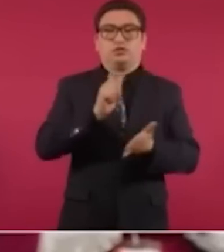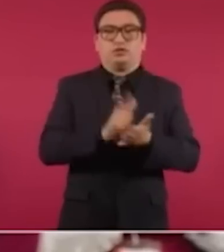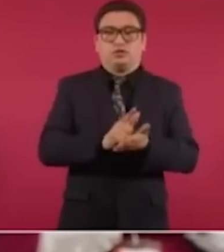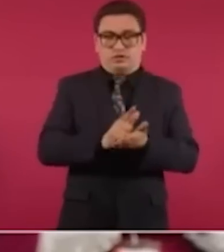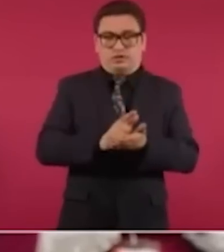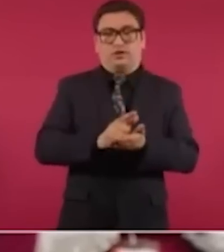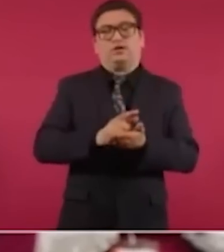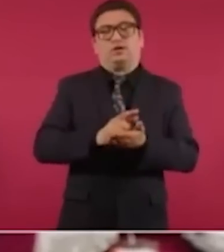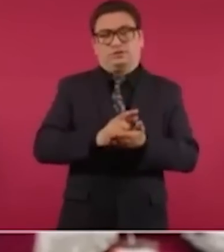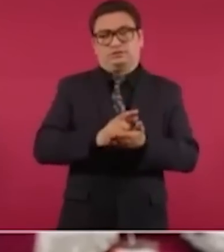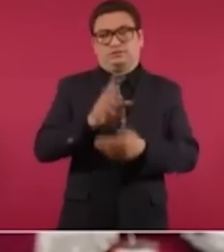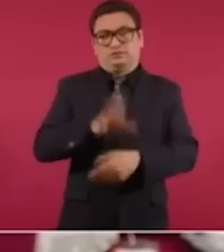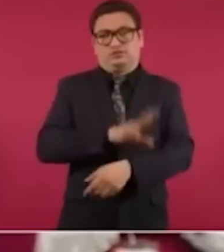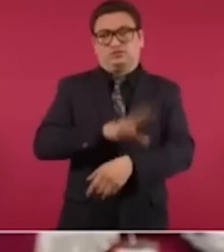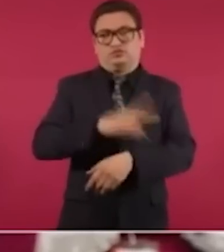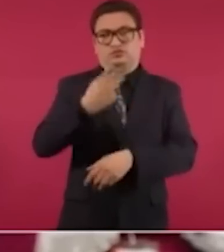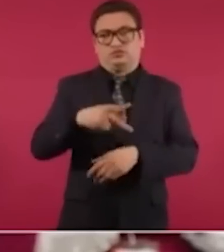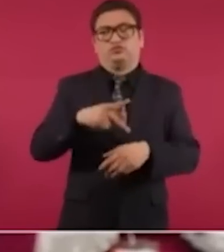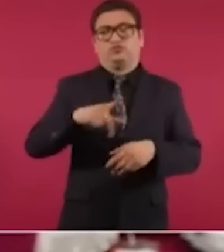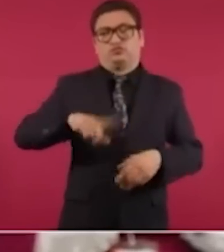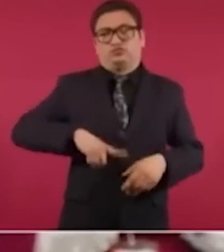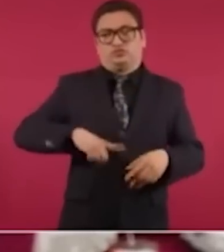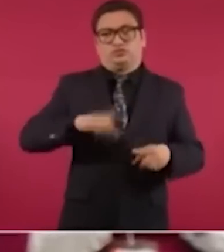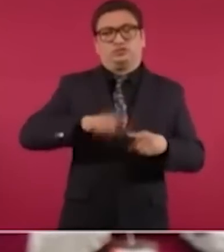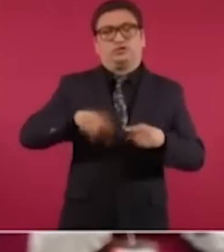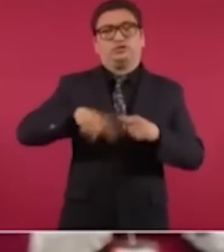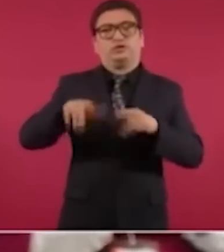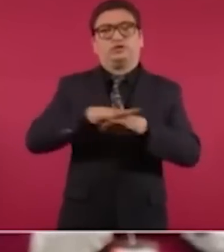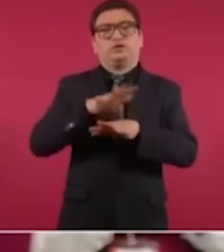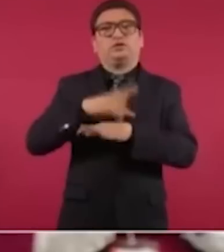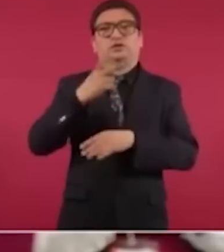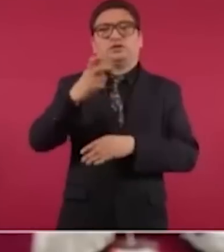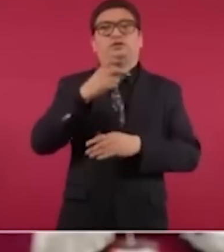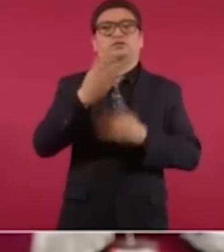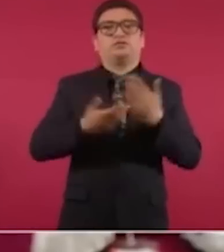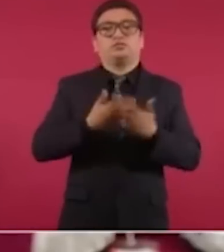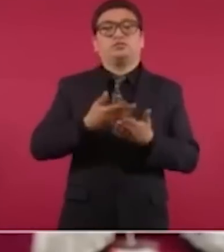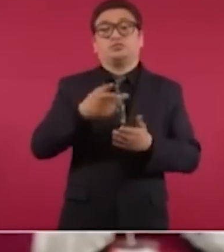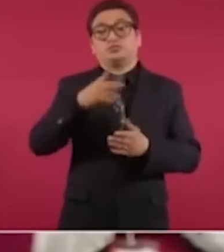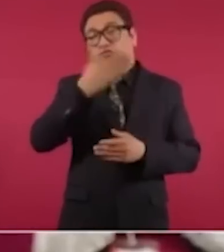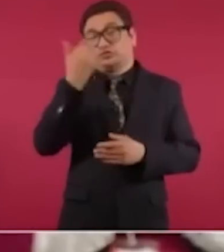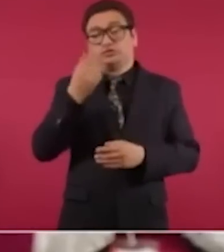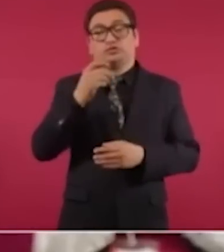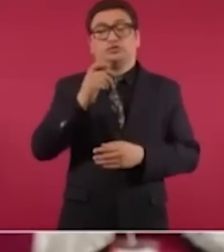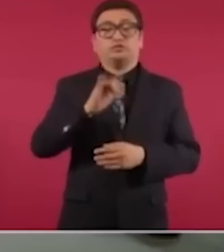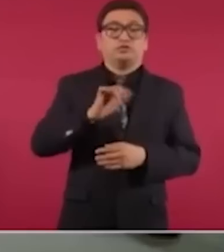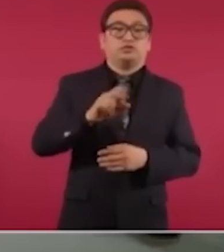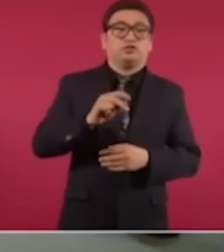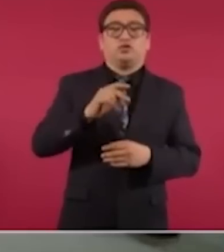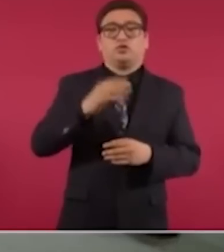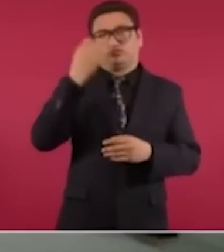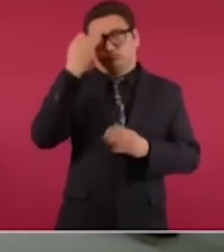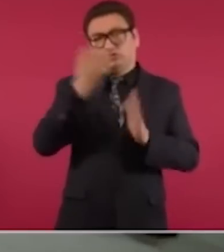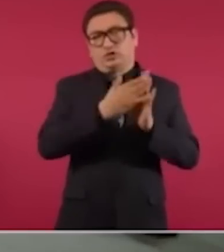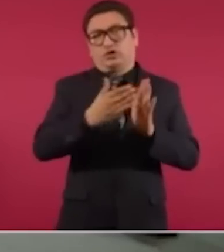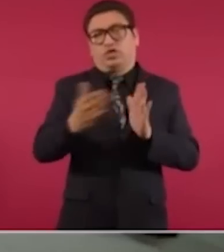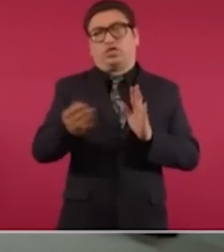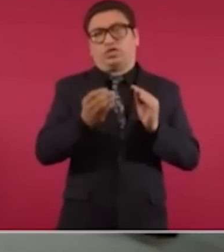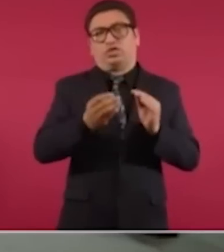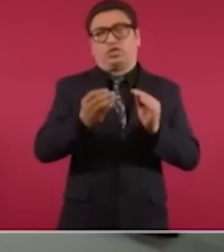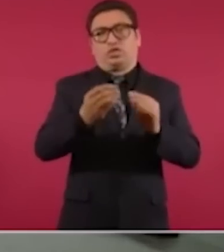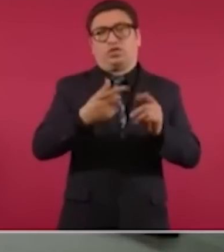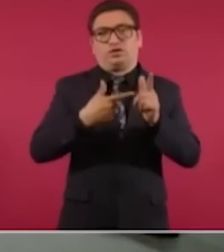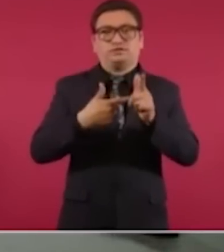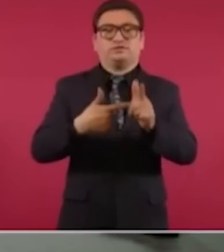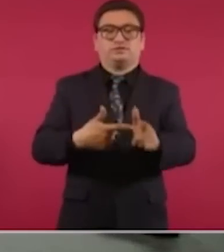su gobierno Así es que esta suposición o esto que se dice que tan viable puede ser y el hecho de que se prolonga este diálogo no se lleve